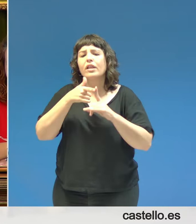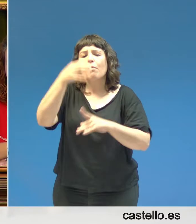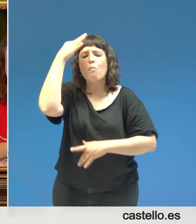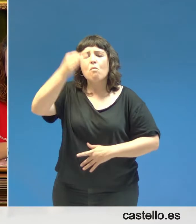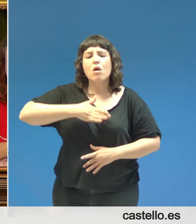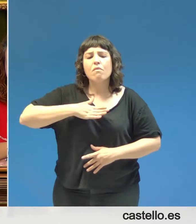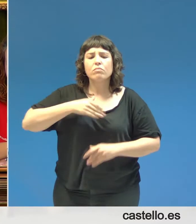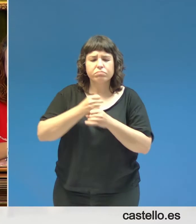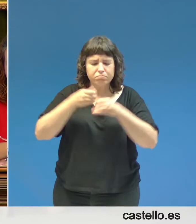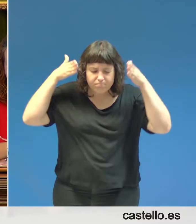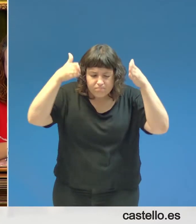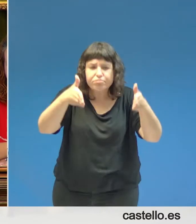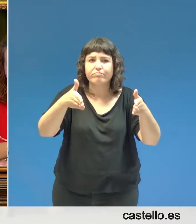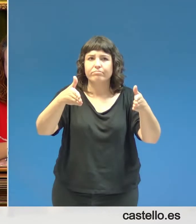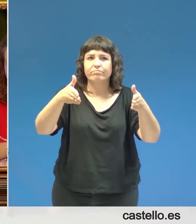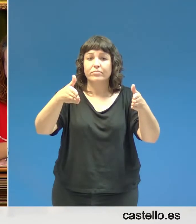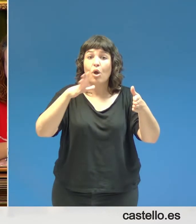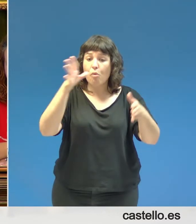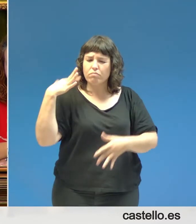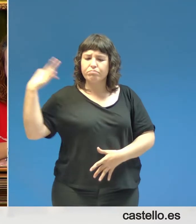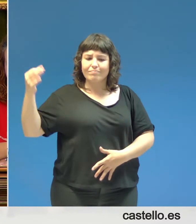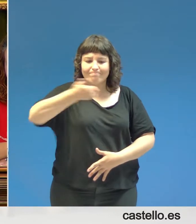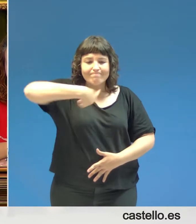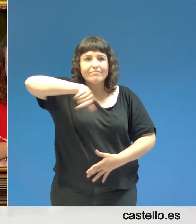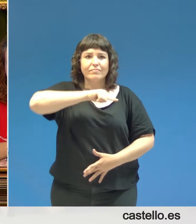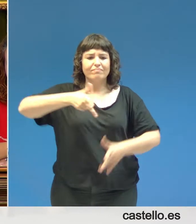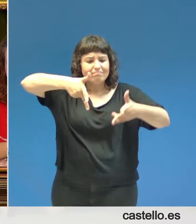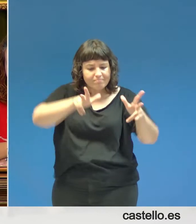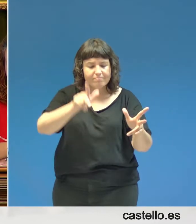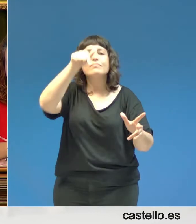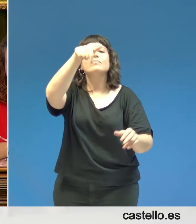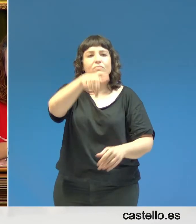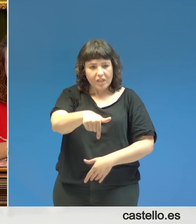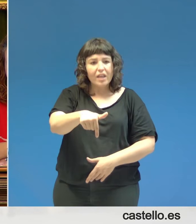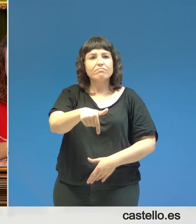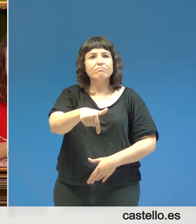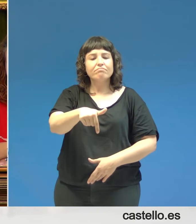a nuestro pueblo, al que nos puso aquí, sentados en estos escaños.